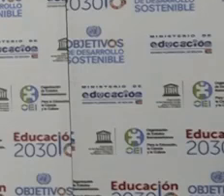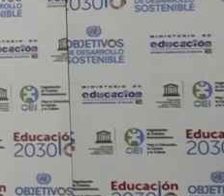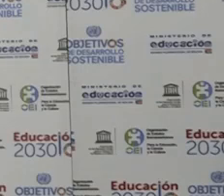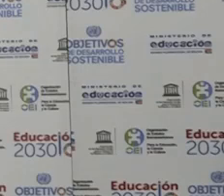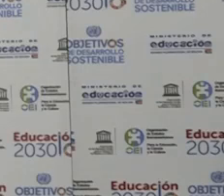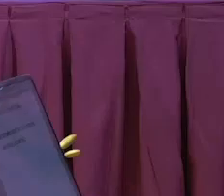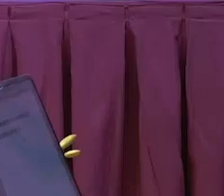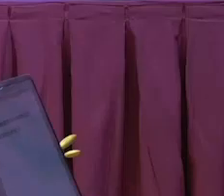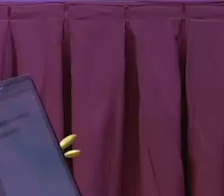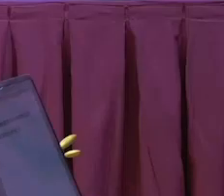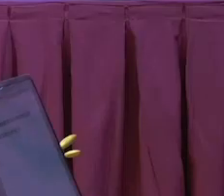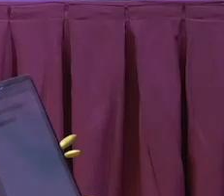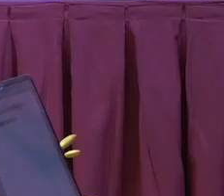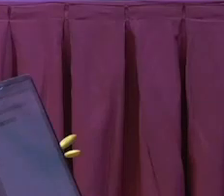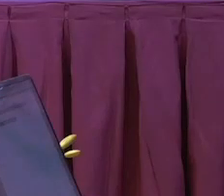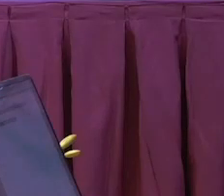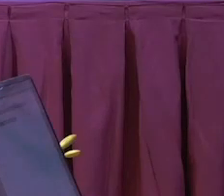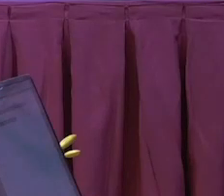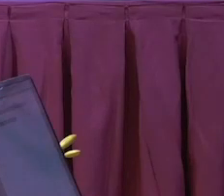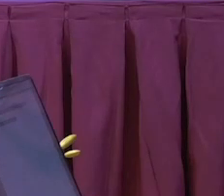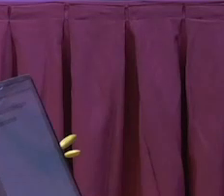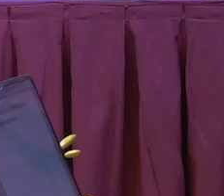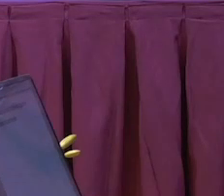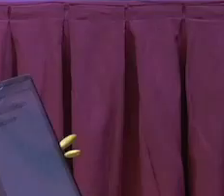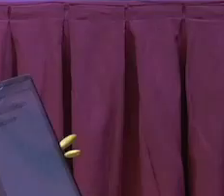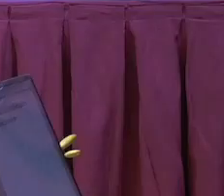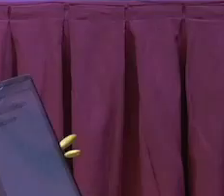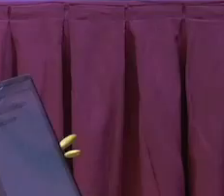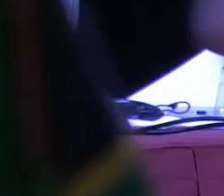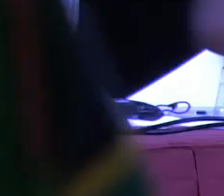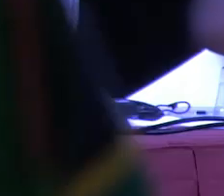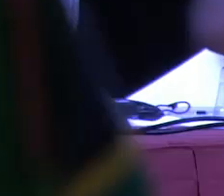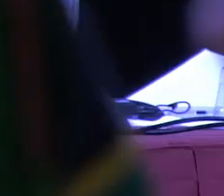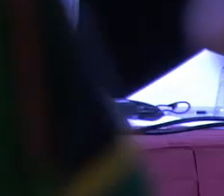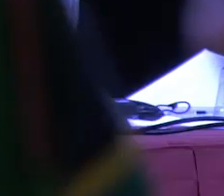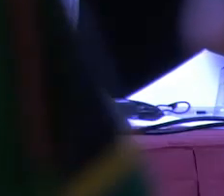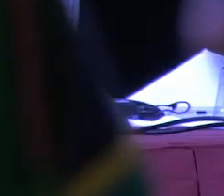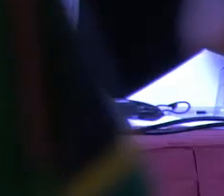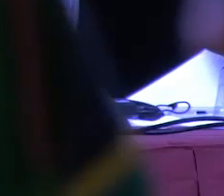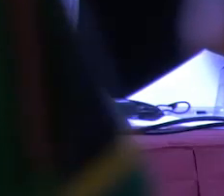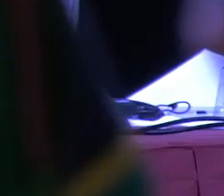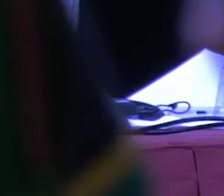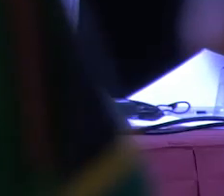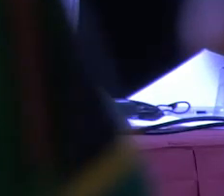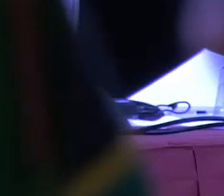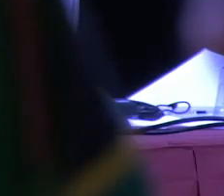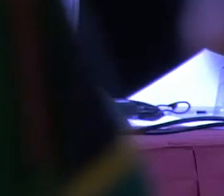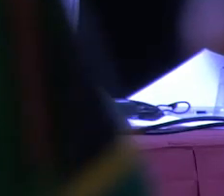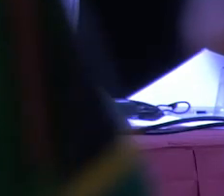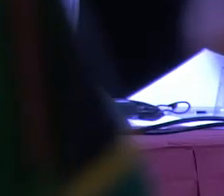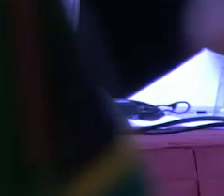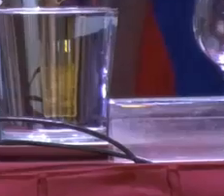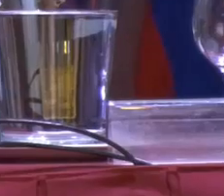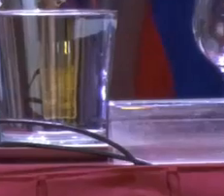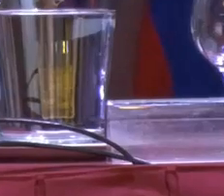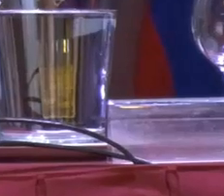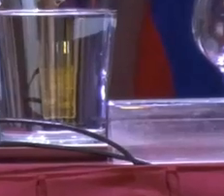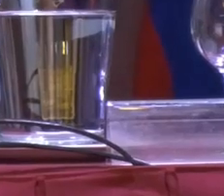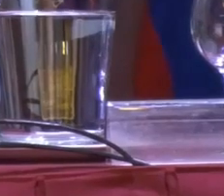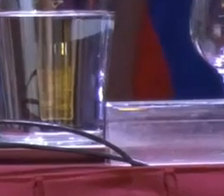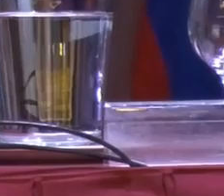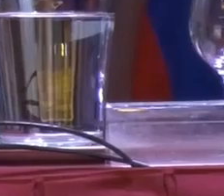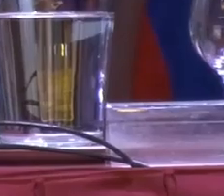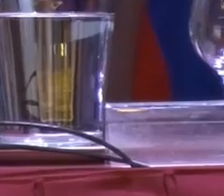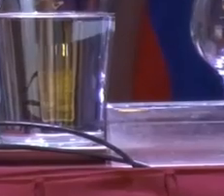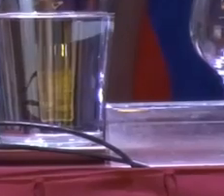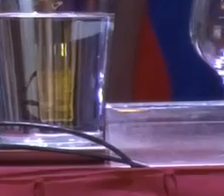jóvenes que se están formando en nuestro sistema educativo. Finalmente, tras un arduo trabajo, ministros y autoridades educativas de